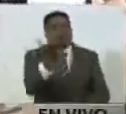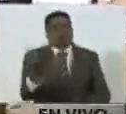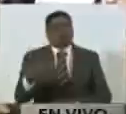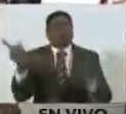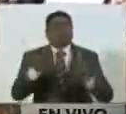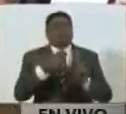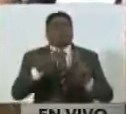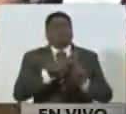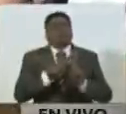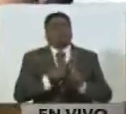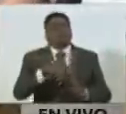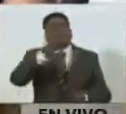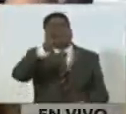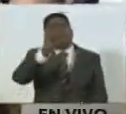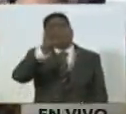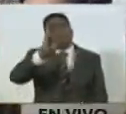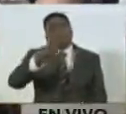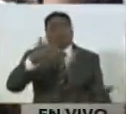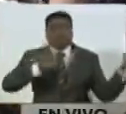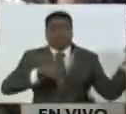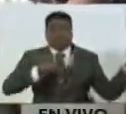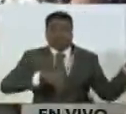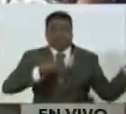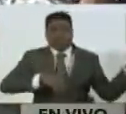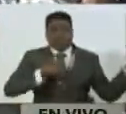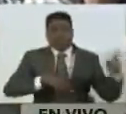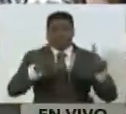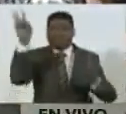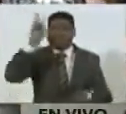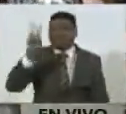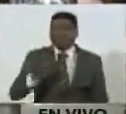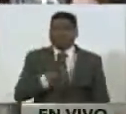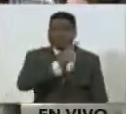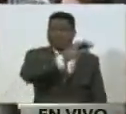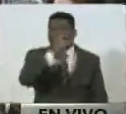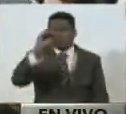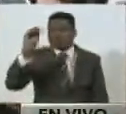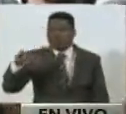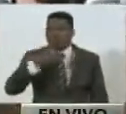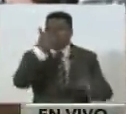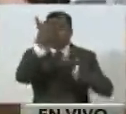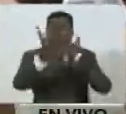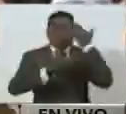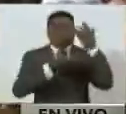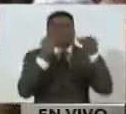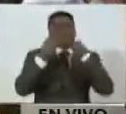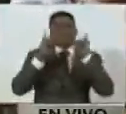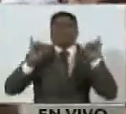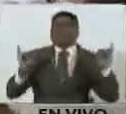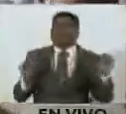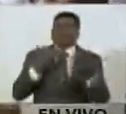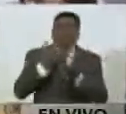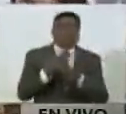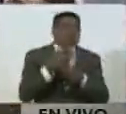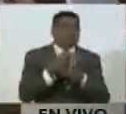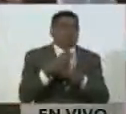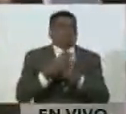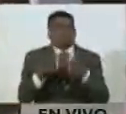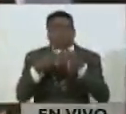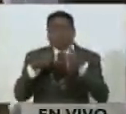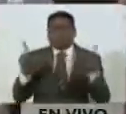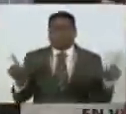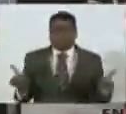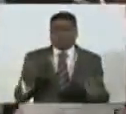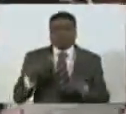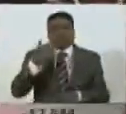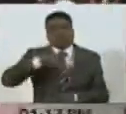es: Ali Primera es Venezuela, y nos convoca a un canto, porque independientemente de las diferencias que nosotros